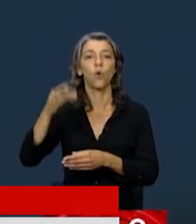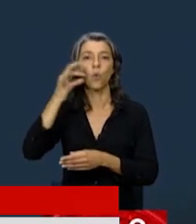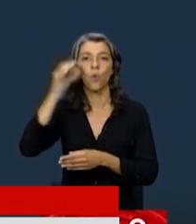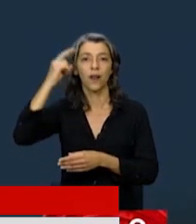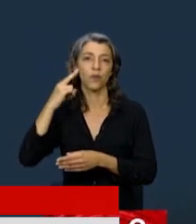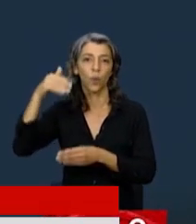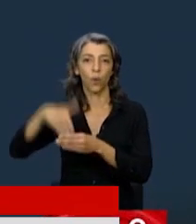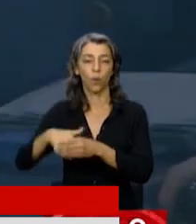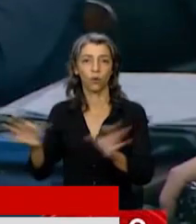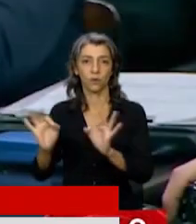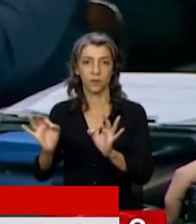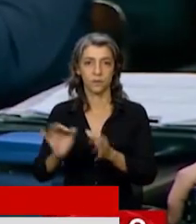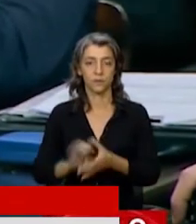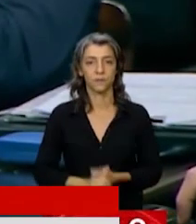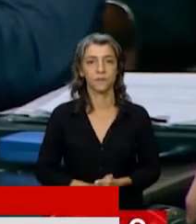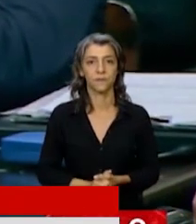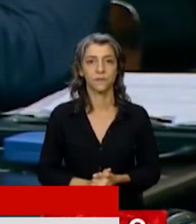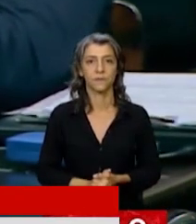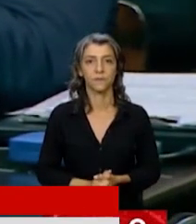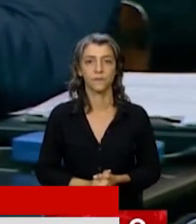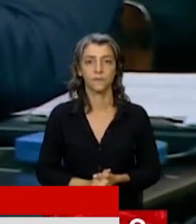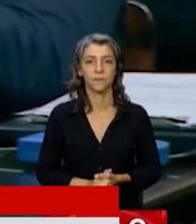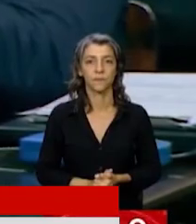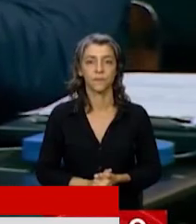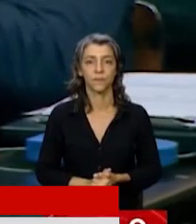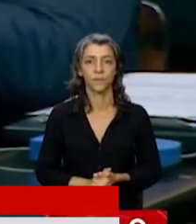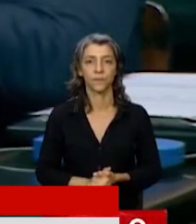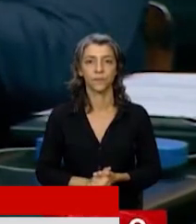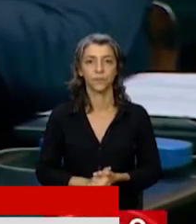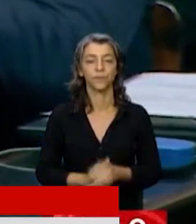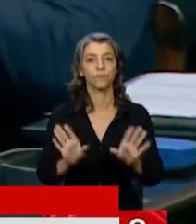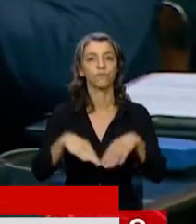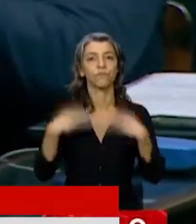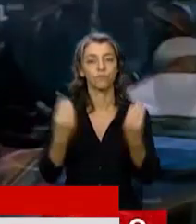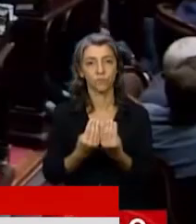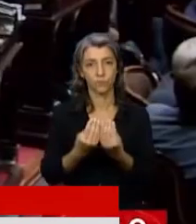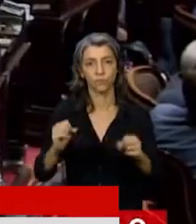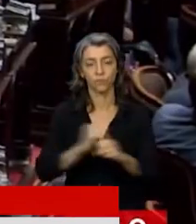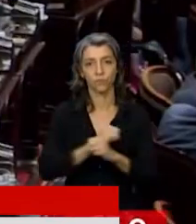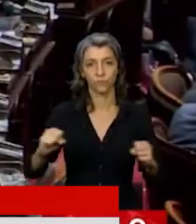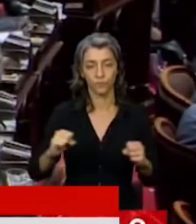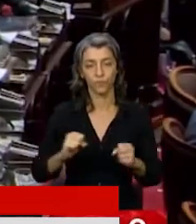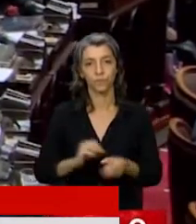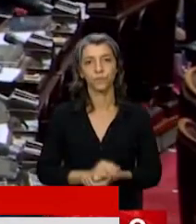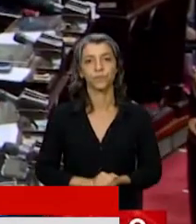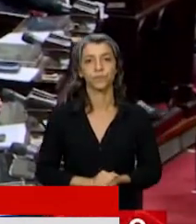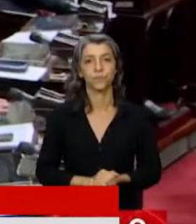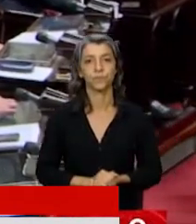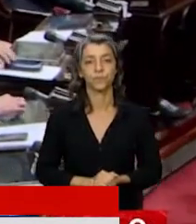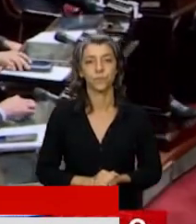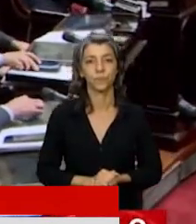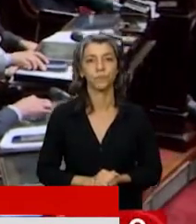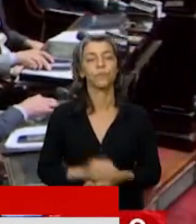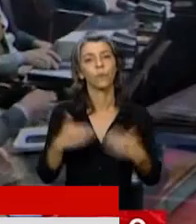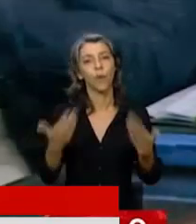diputados del esquiaretismo. Votó a favor Evolución Radical, este desprendimiento del radicalismo que conduce Rodrigo